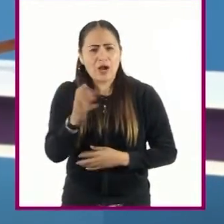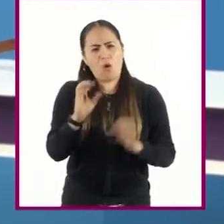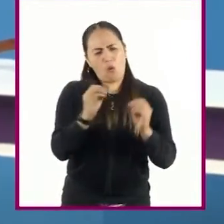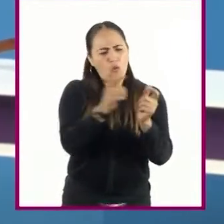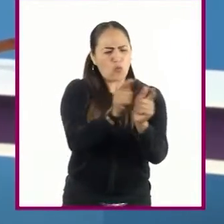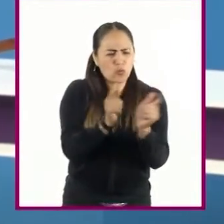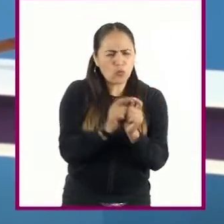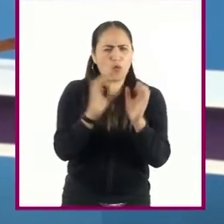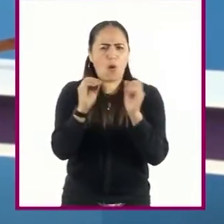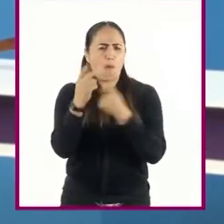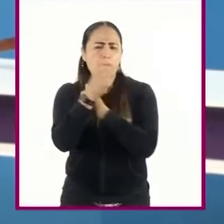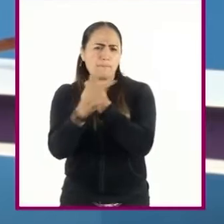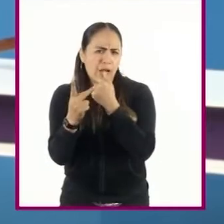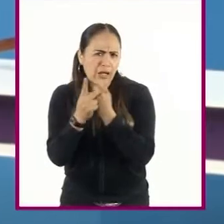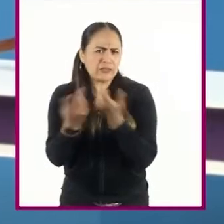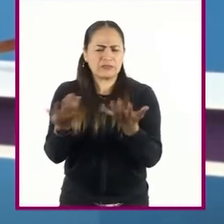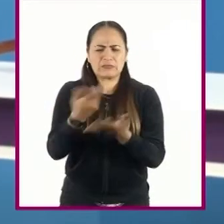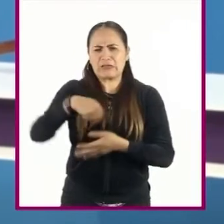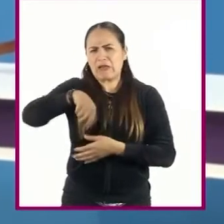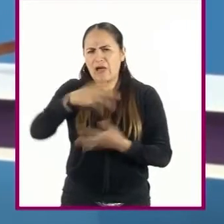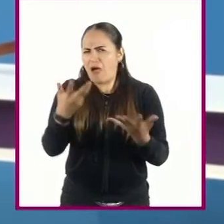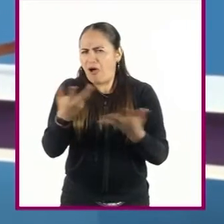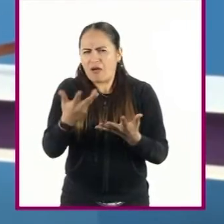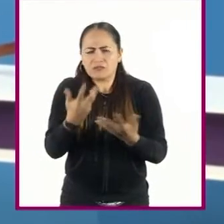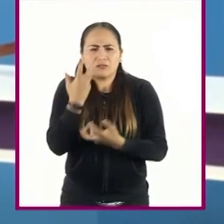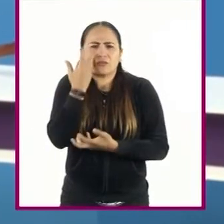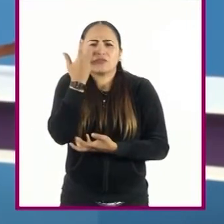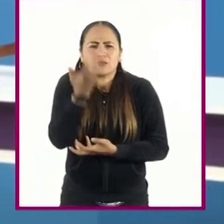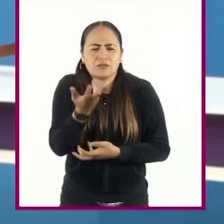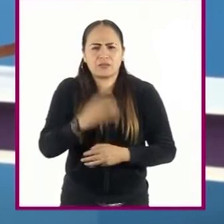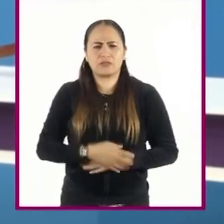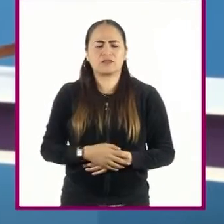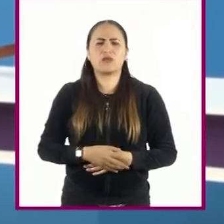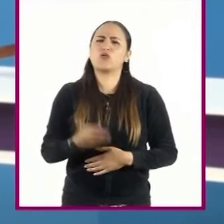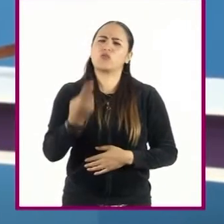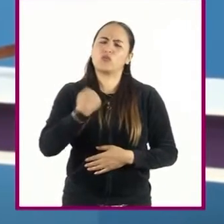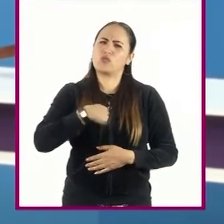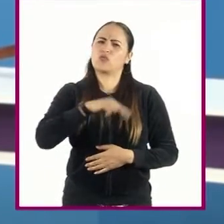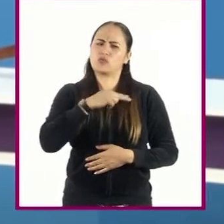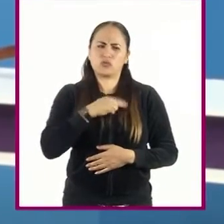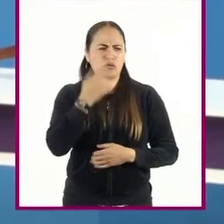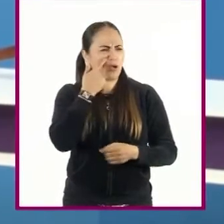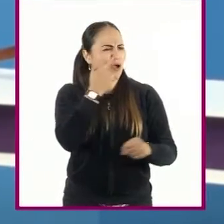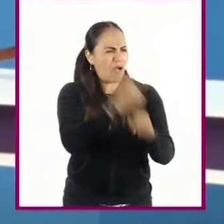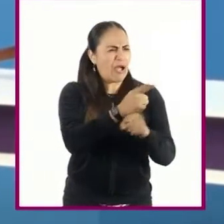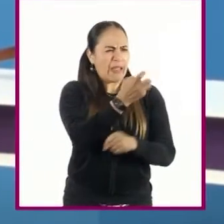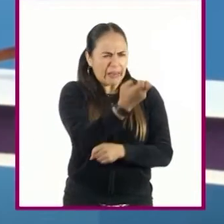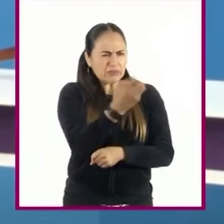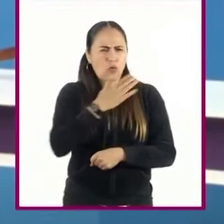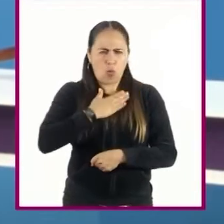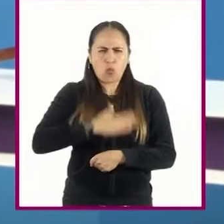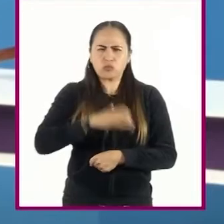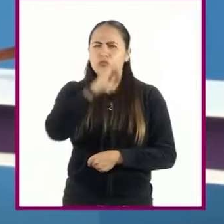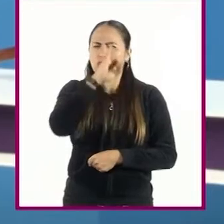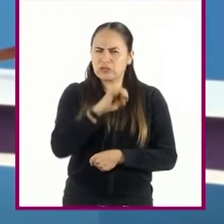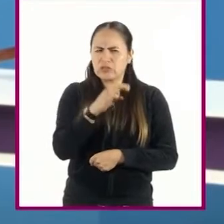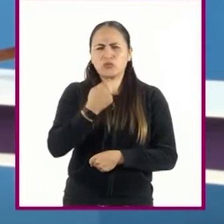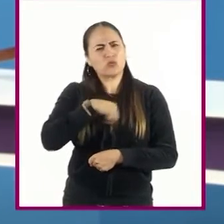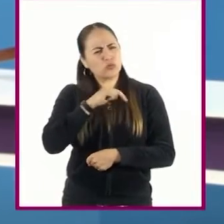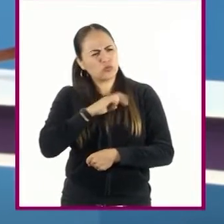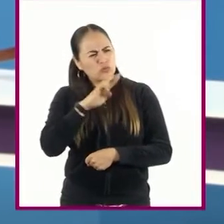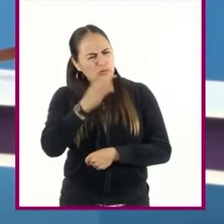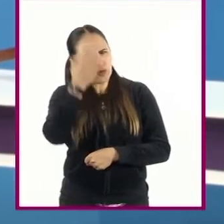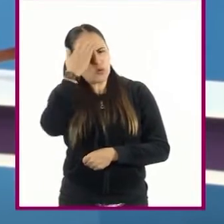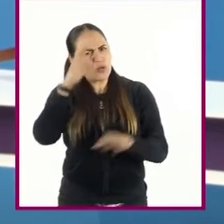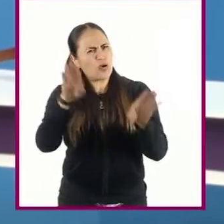por lograrlos. Entonces, ¿cómo podemos reconocer lo que es justo? A esta pregunta responde